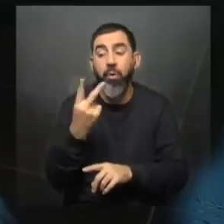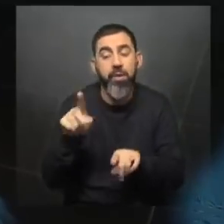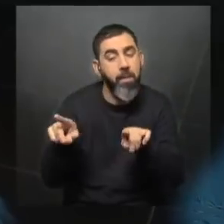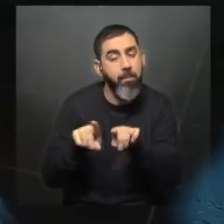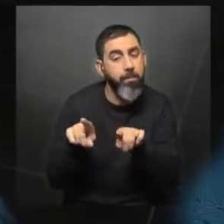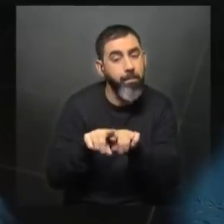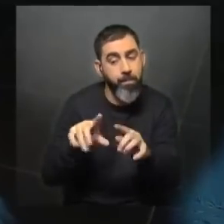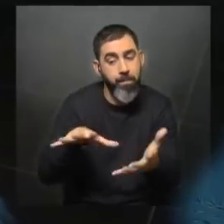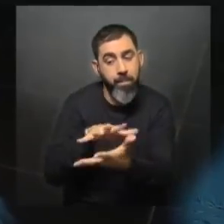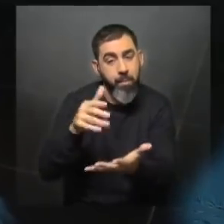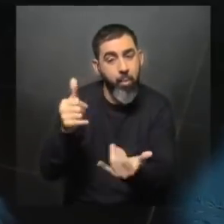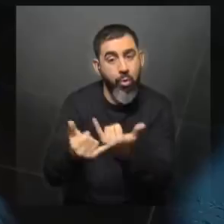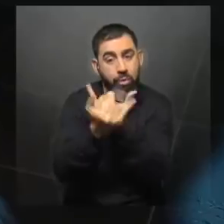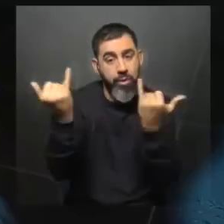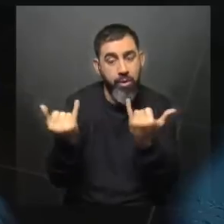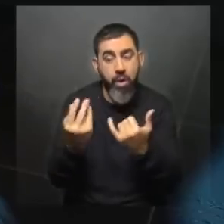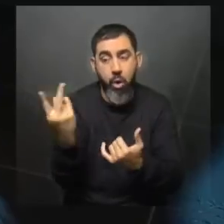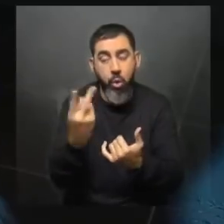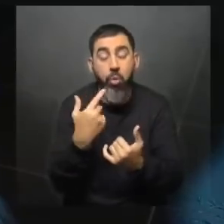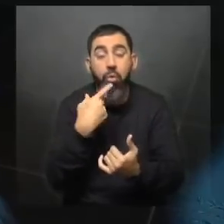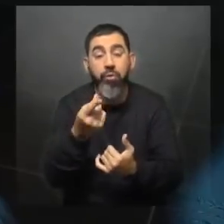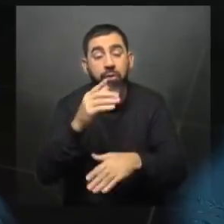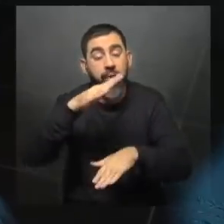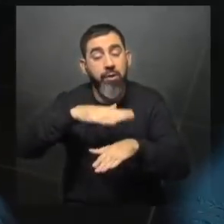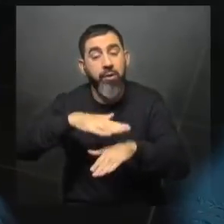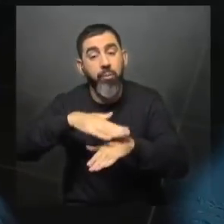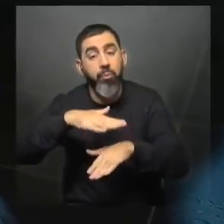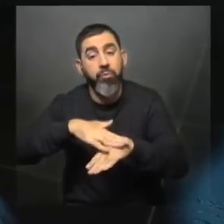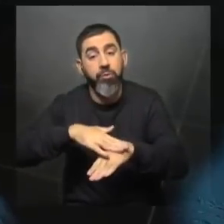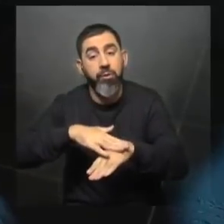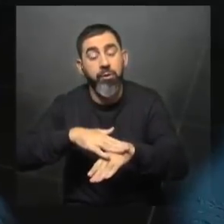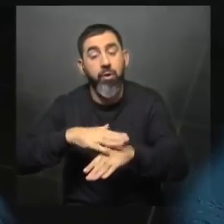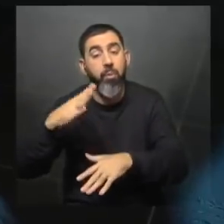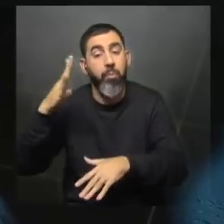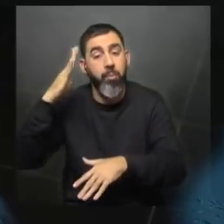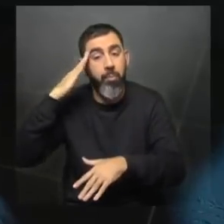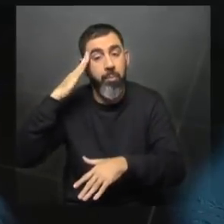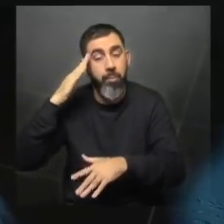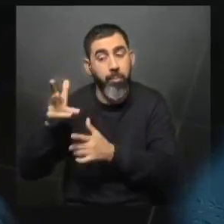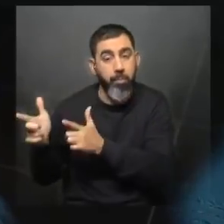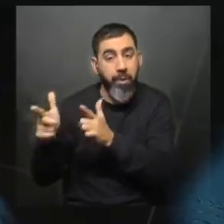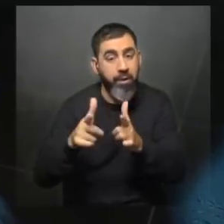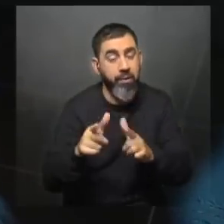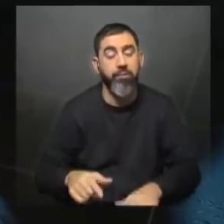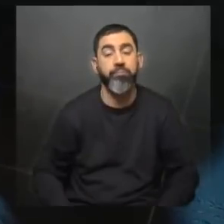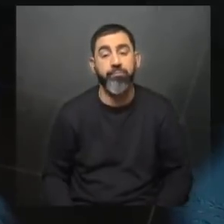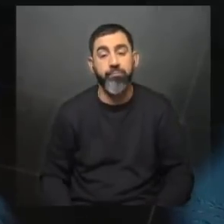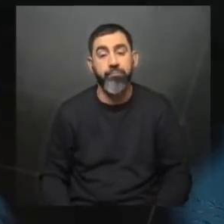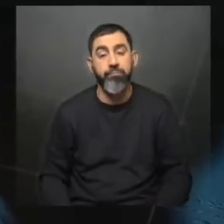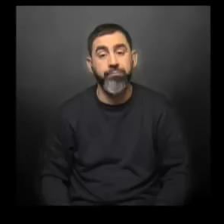mismo procedimiento y en ambos casos apunta a la responsabilidad de los oficiales que participaron de este